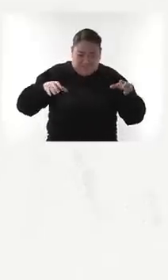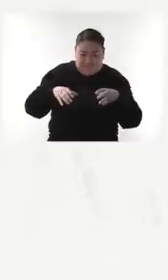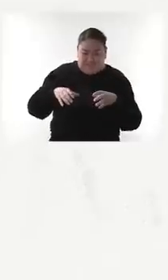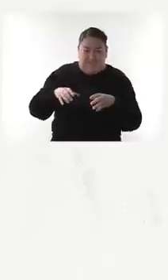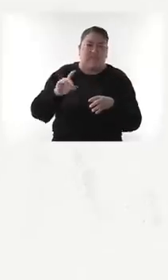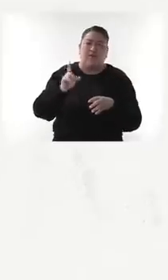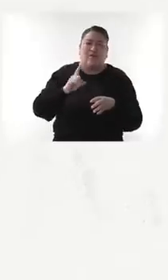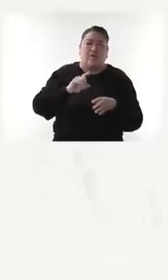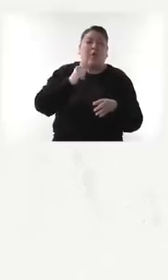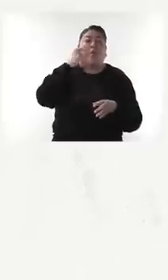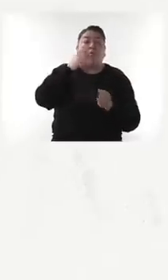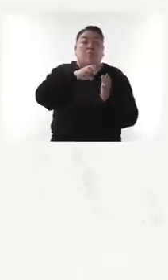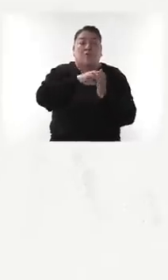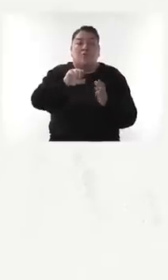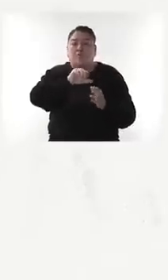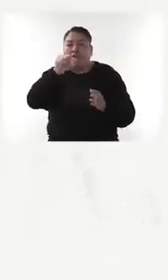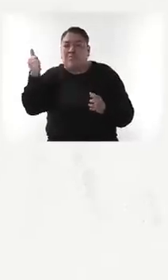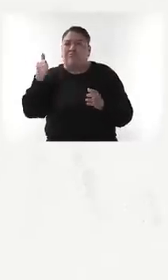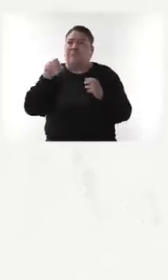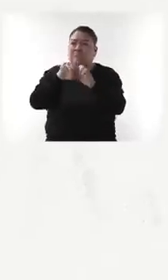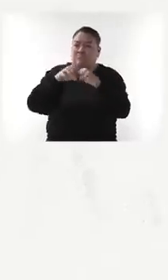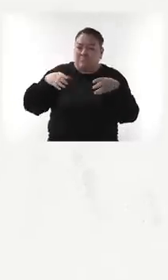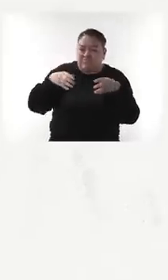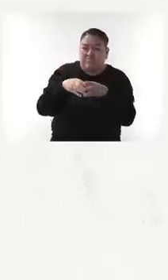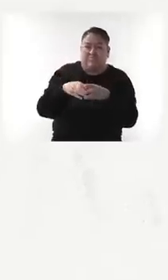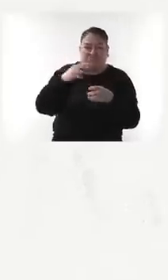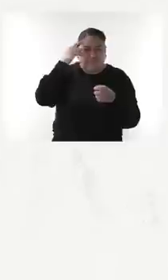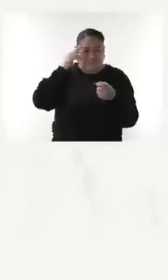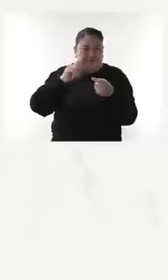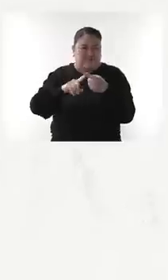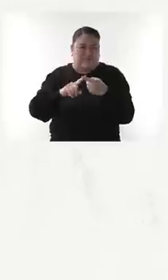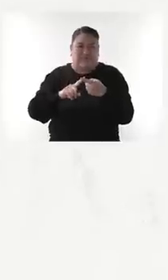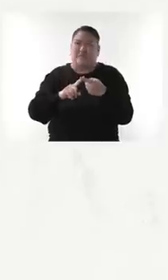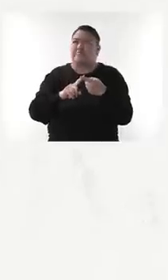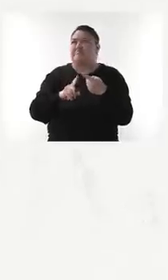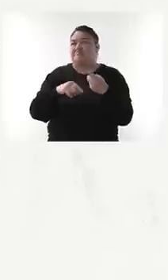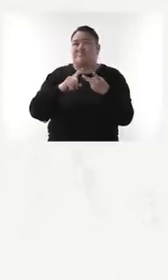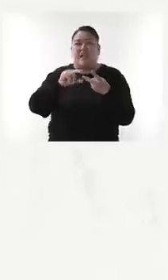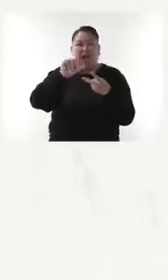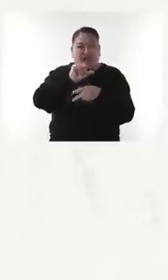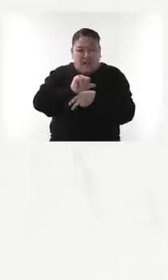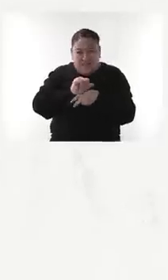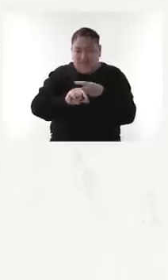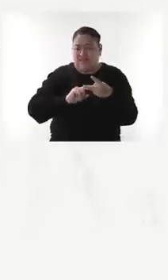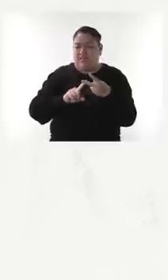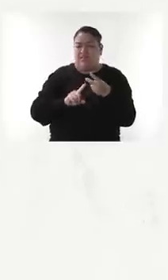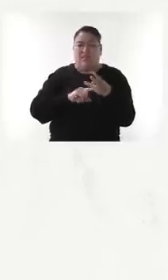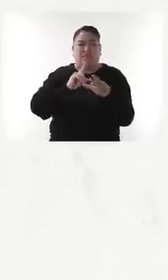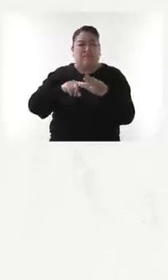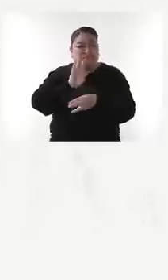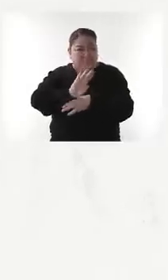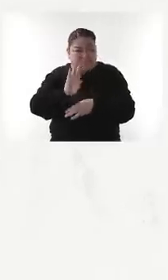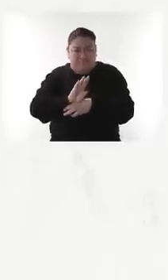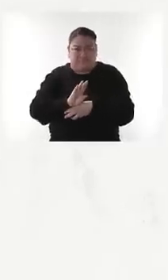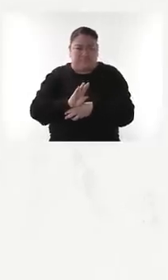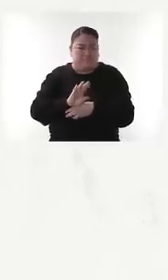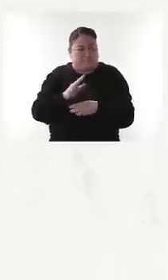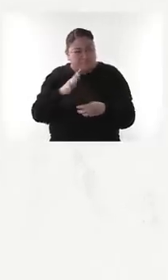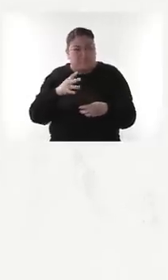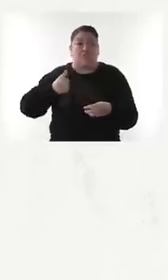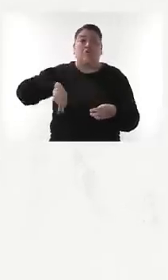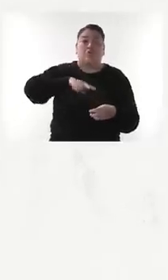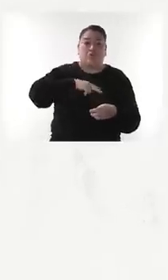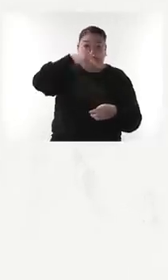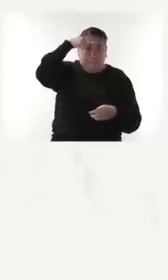están jugando hoy jugadores como Ecuador, como Argentina, como Brasil. Pero somos una